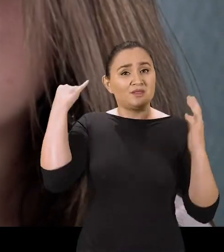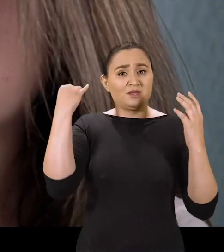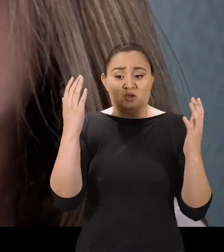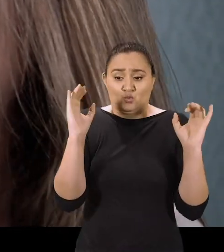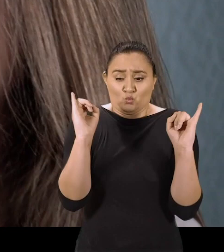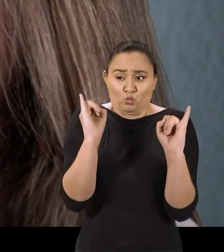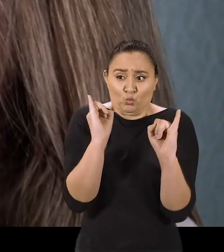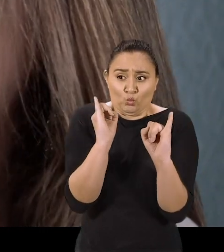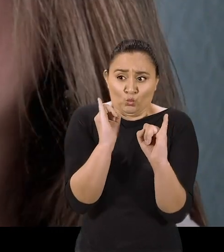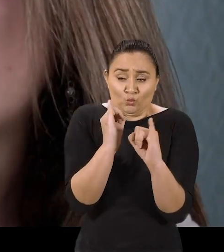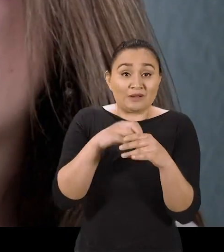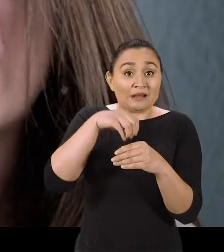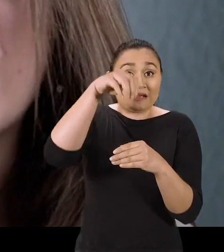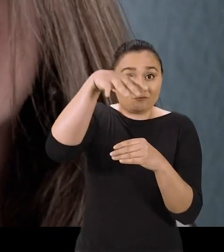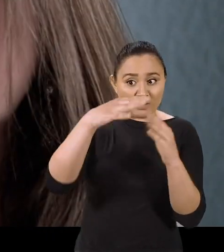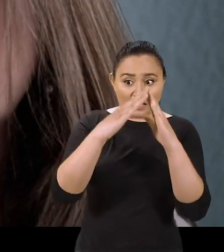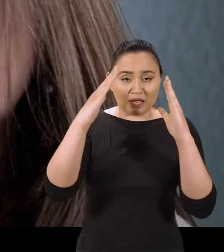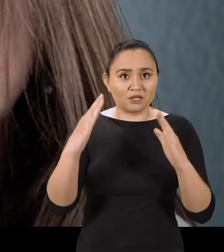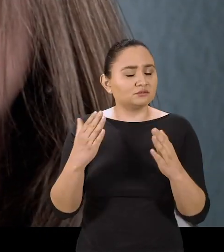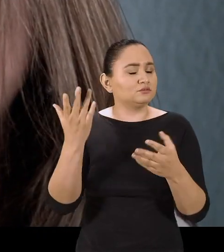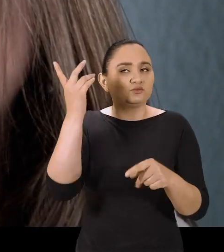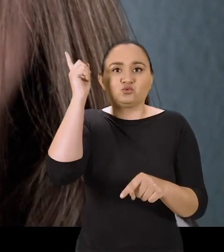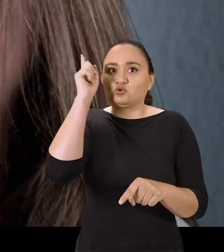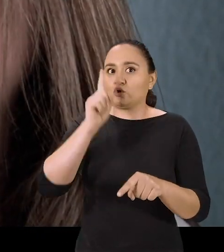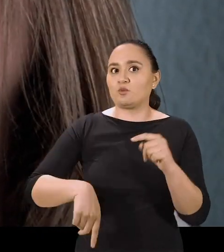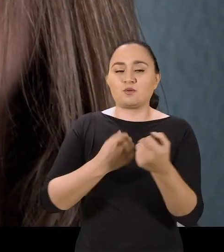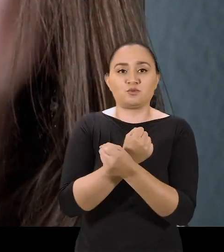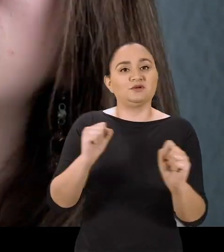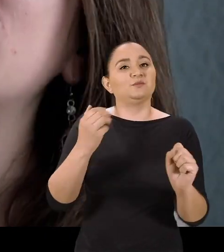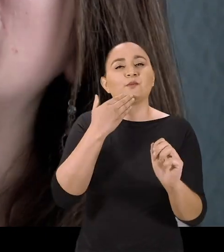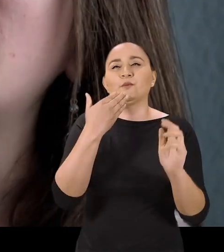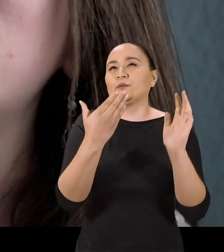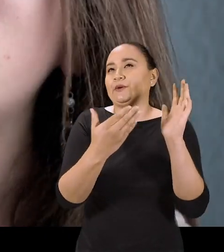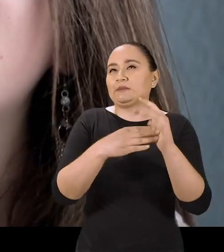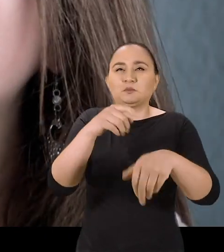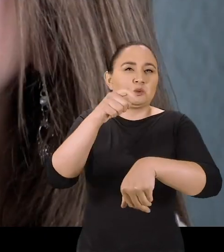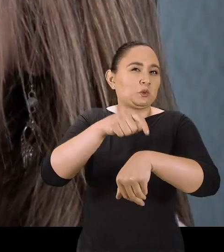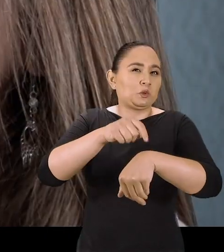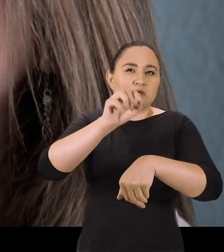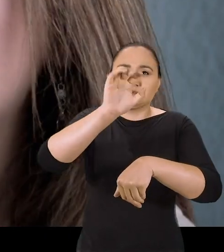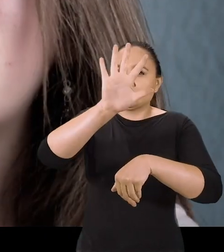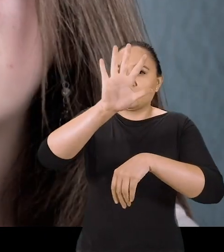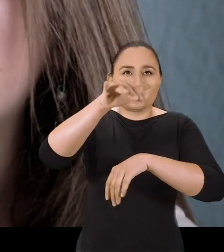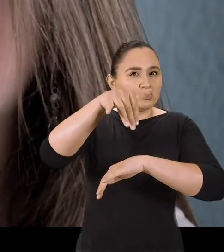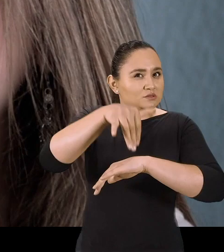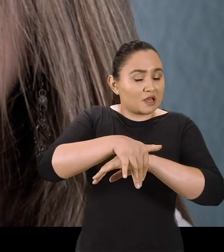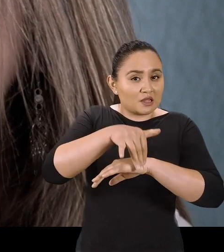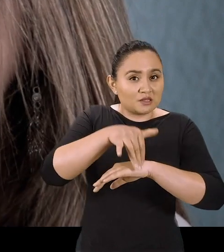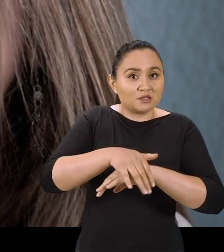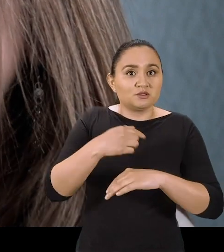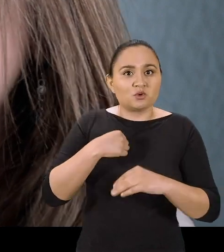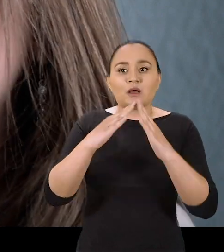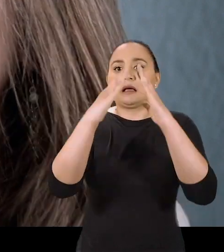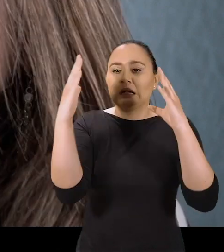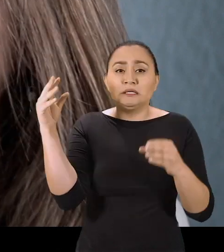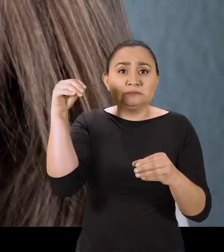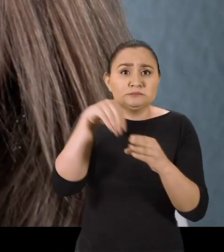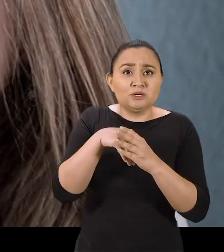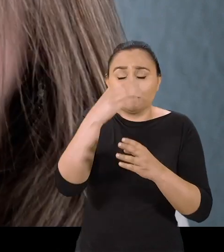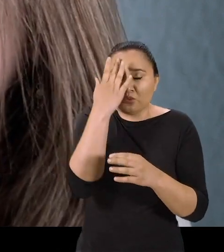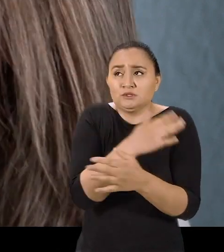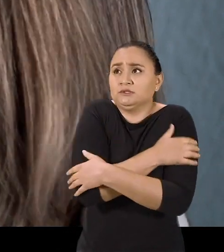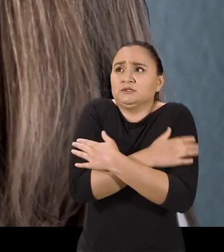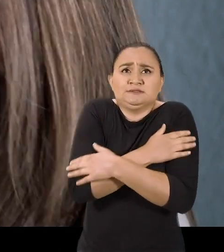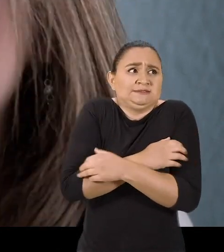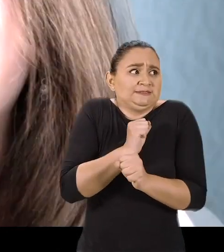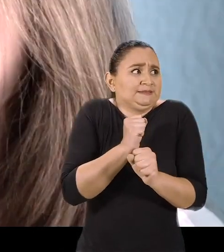ya no podía ni salir porque por ejemplo llegaban las 5 la tarde y de nexo en la